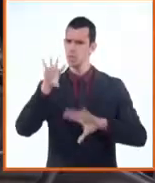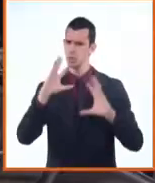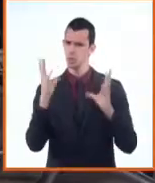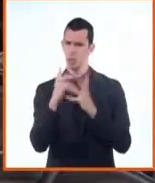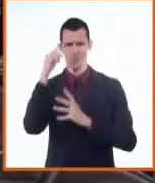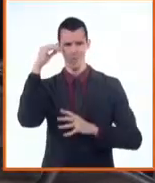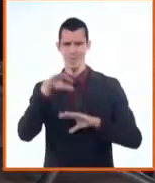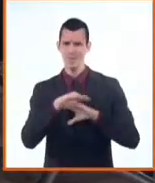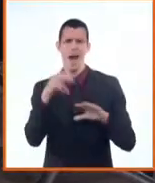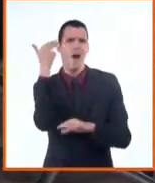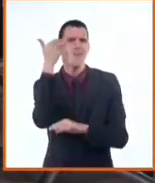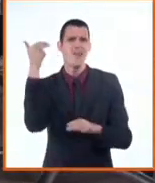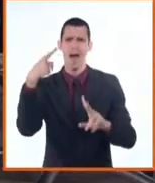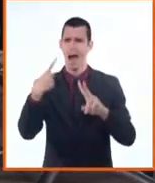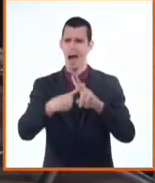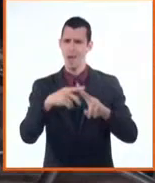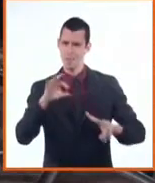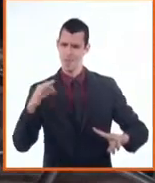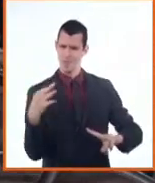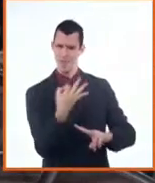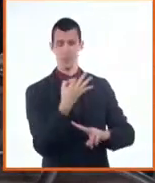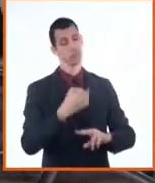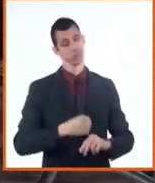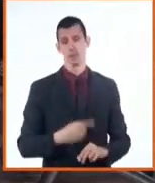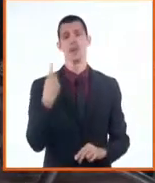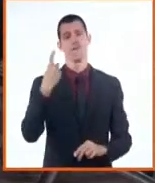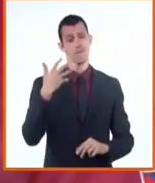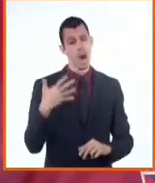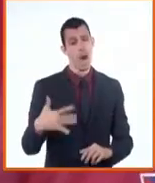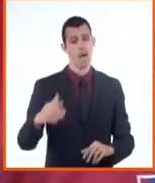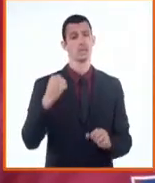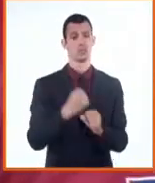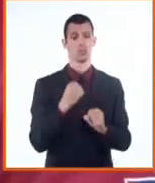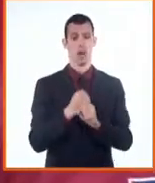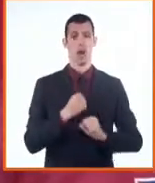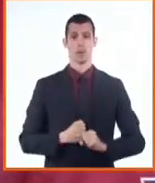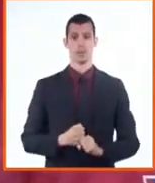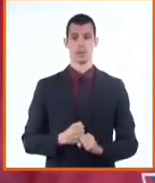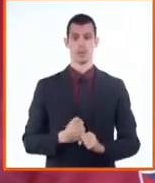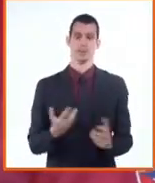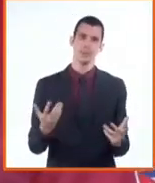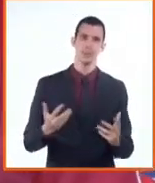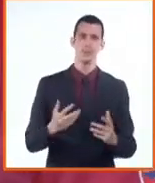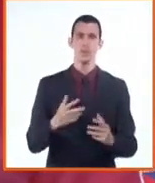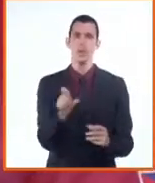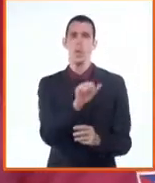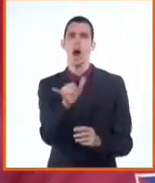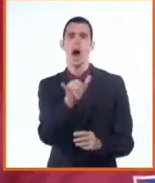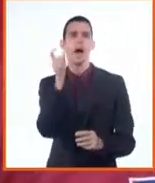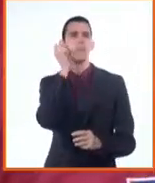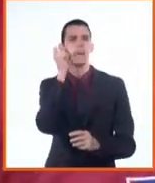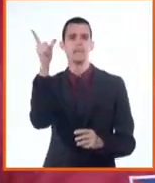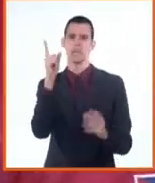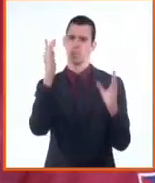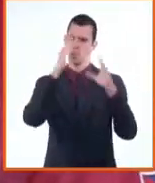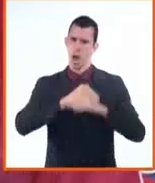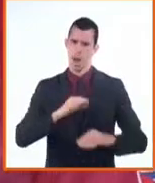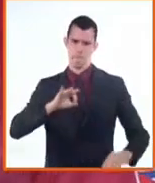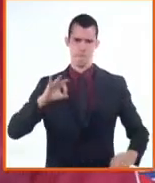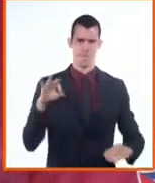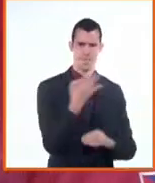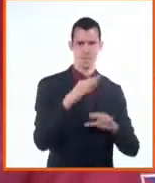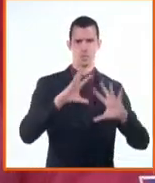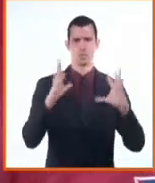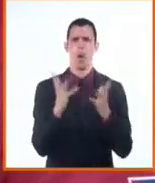trabajar simplemente que hay que trabajar pero sí calidad Sí hay bastante ahora para los centroamericanos y para los Panamericanos no tendremos a